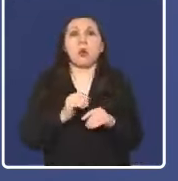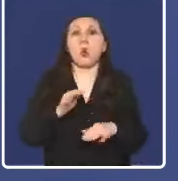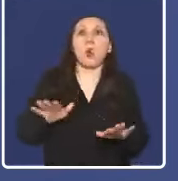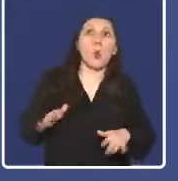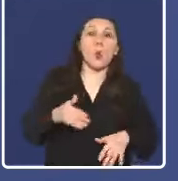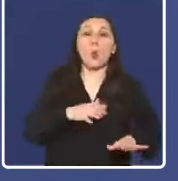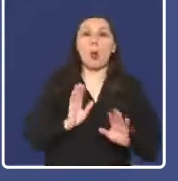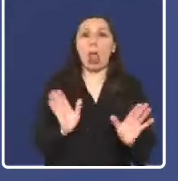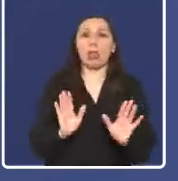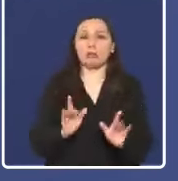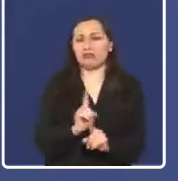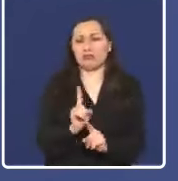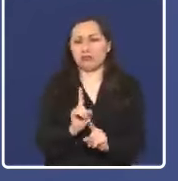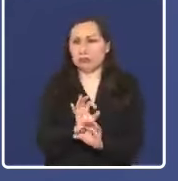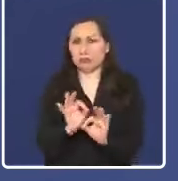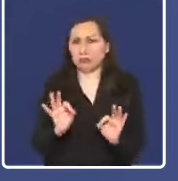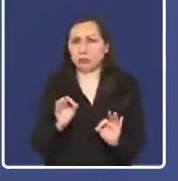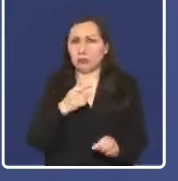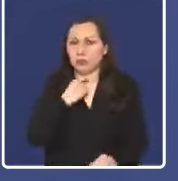alfombra.